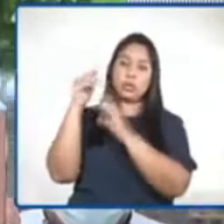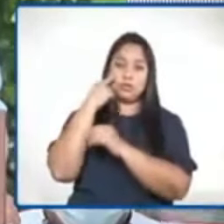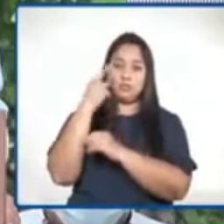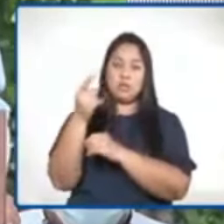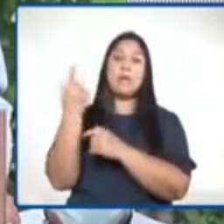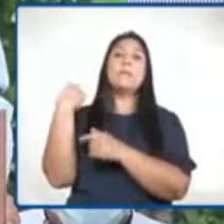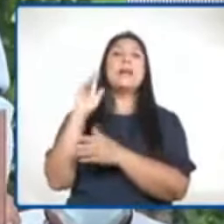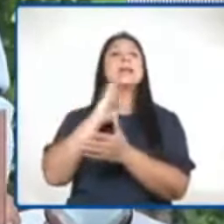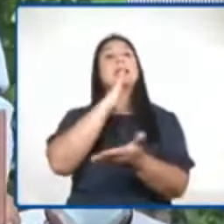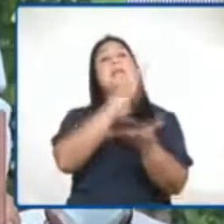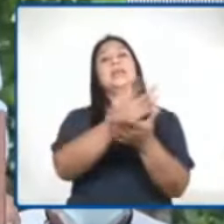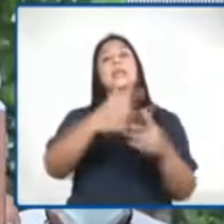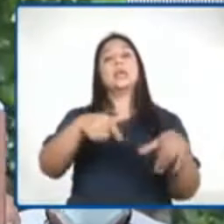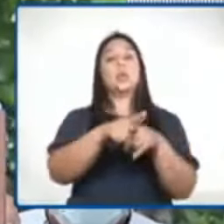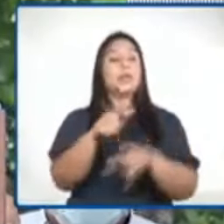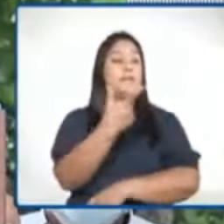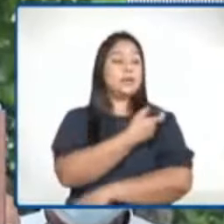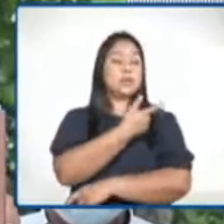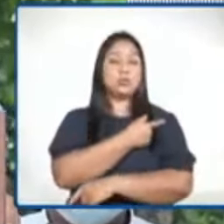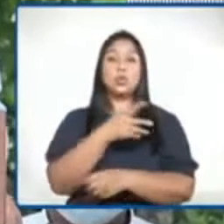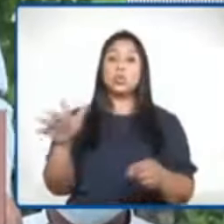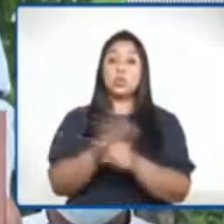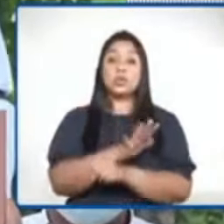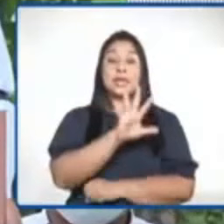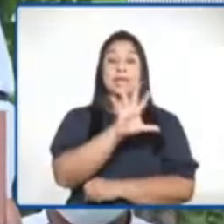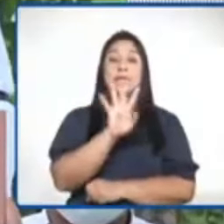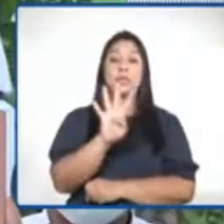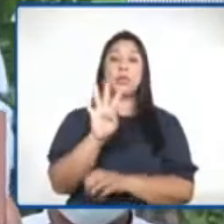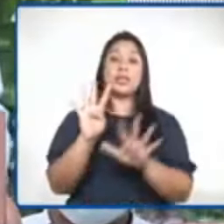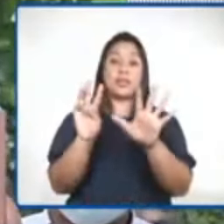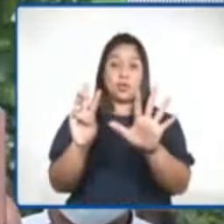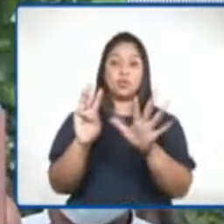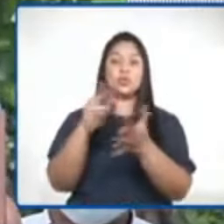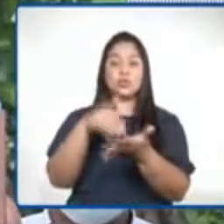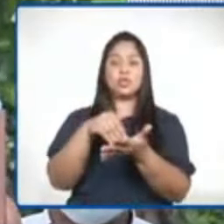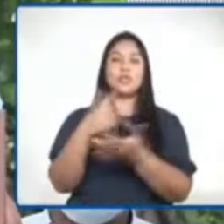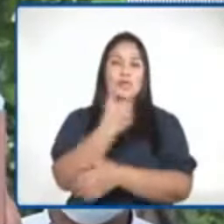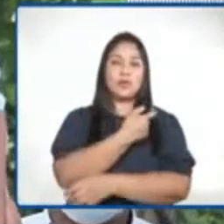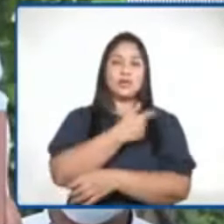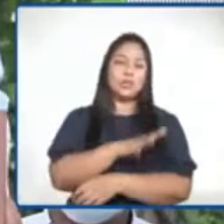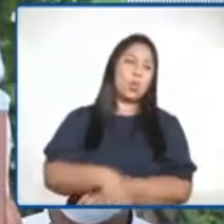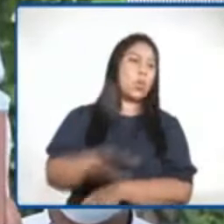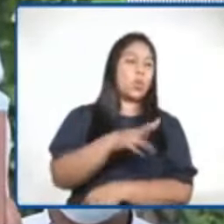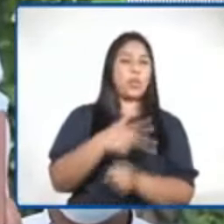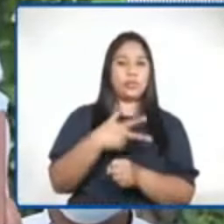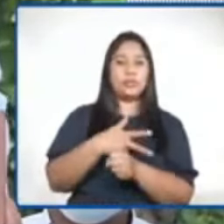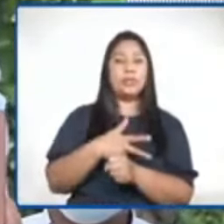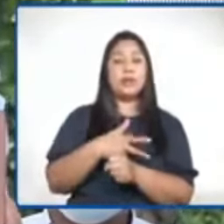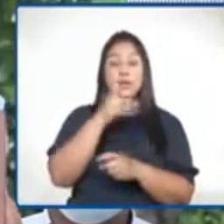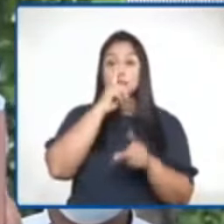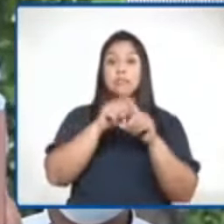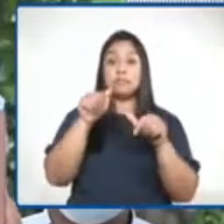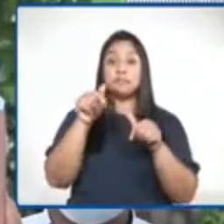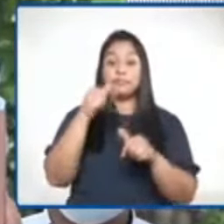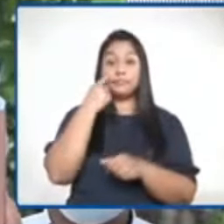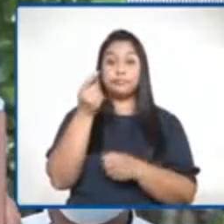de vacunación, que en total van a haber 548 centros de vacunación en todo el país. Y aquí van a tener ustedes